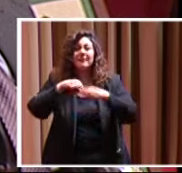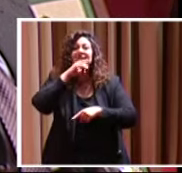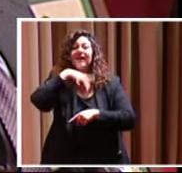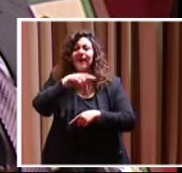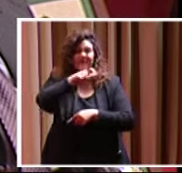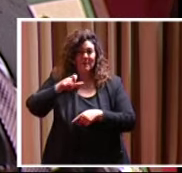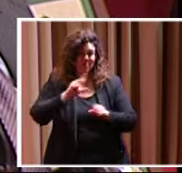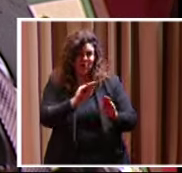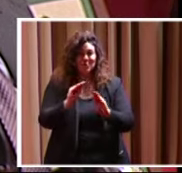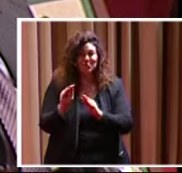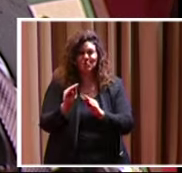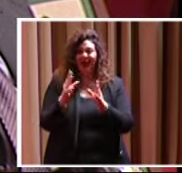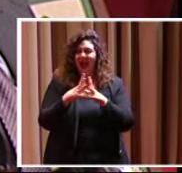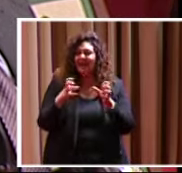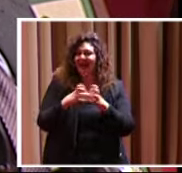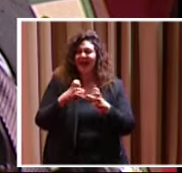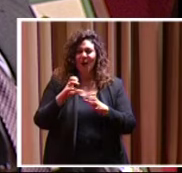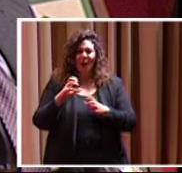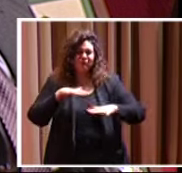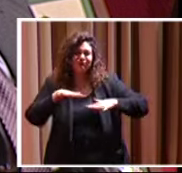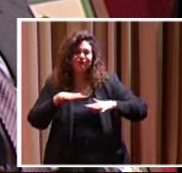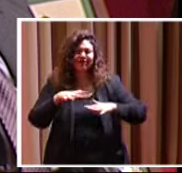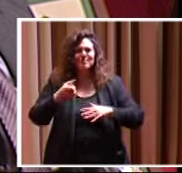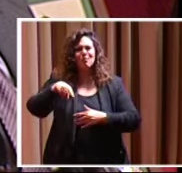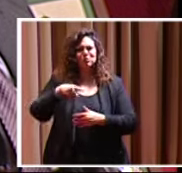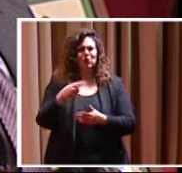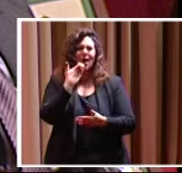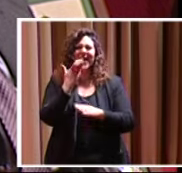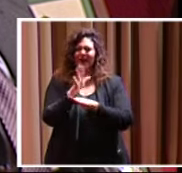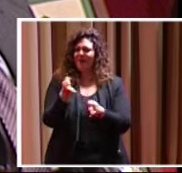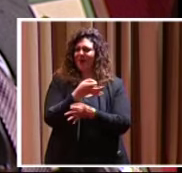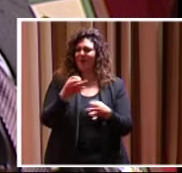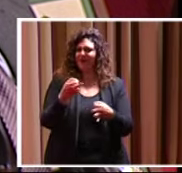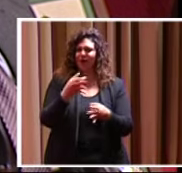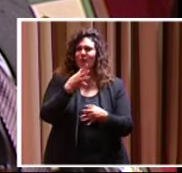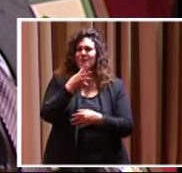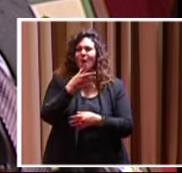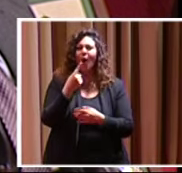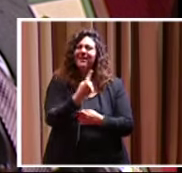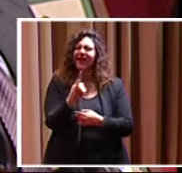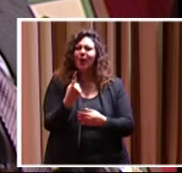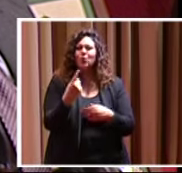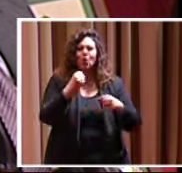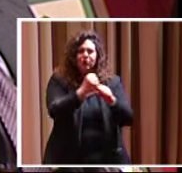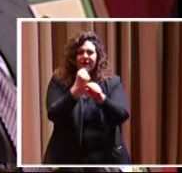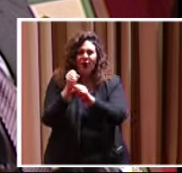anhelos, sentimientos y emprendimientos, de los que sois buena muestra por la excelencia en vuestros respectivos campos de